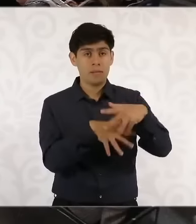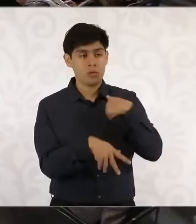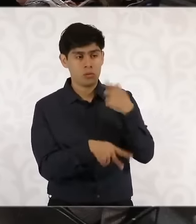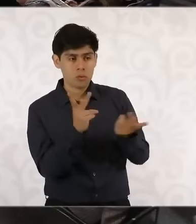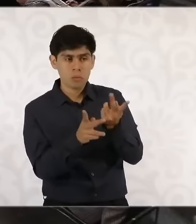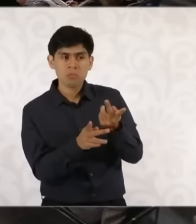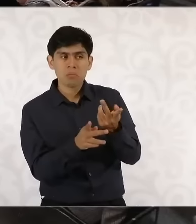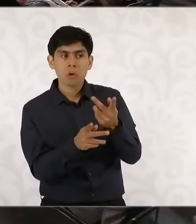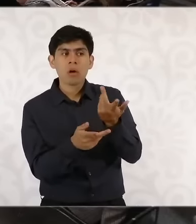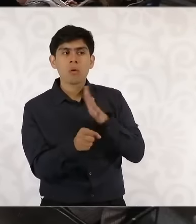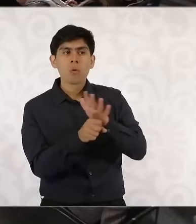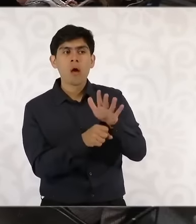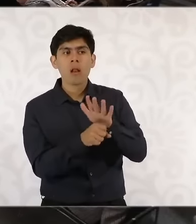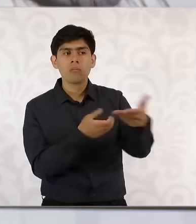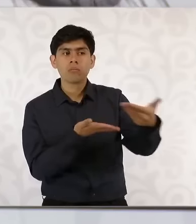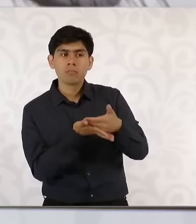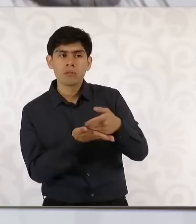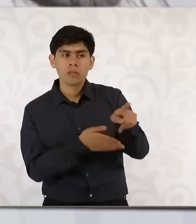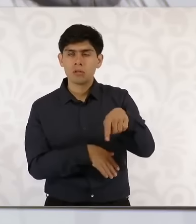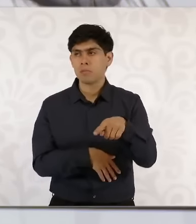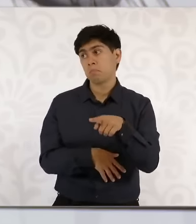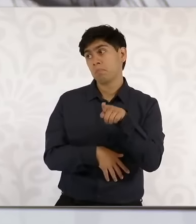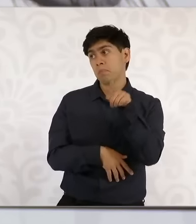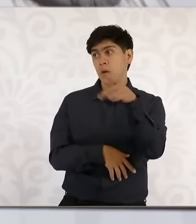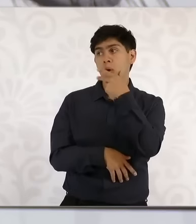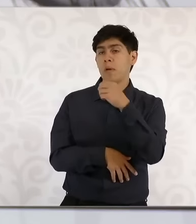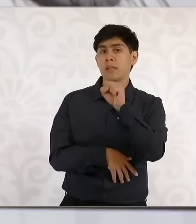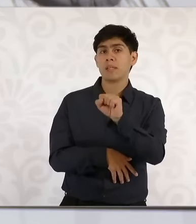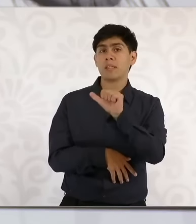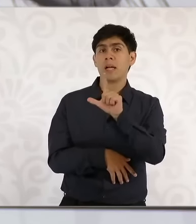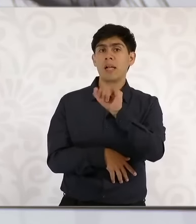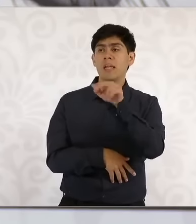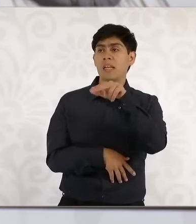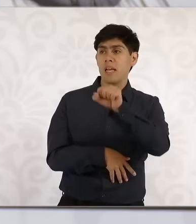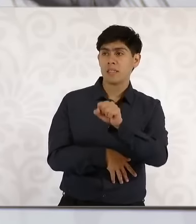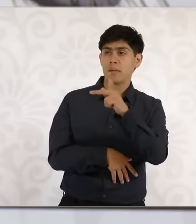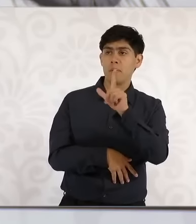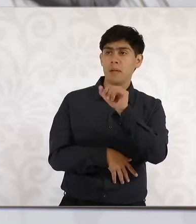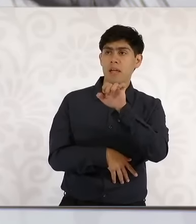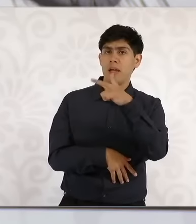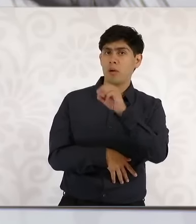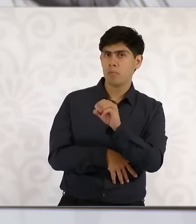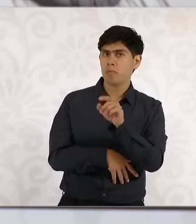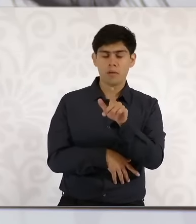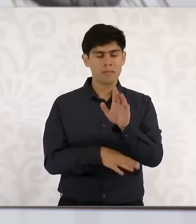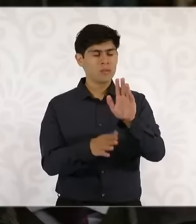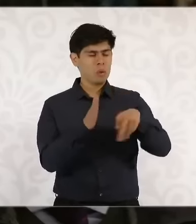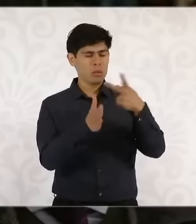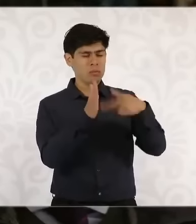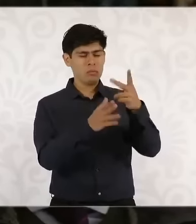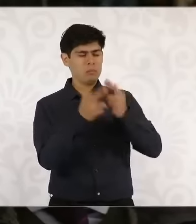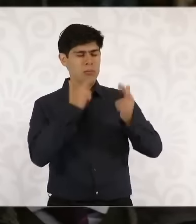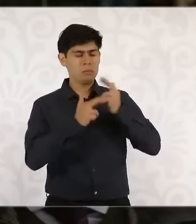Salinas Pliego. Entonces es algo… ¿Cómo? A ver, está muy buena. A ver.